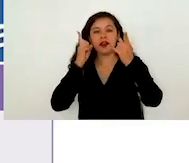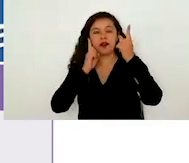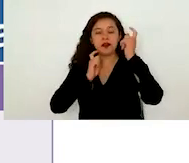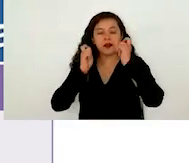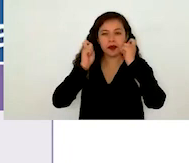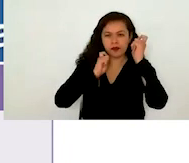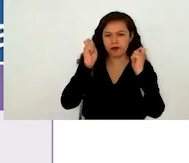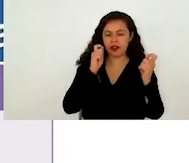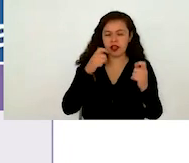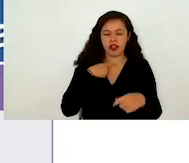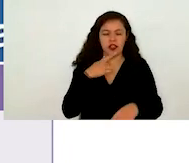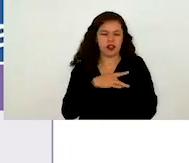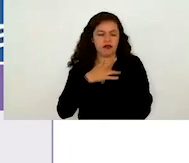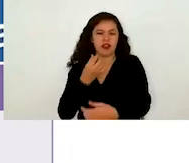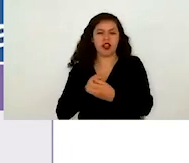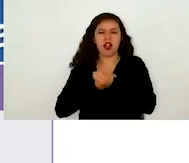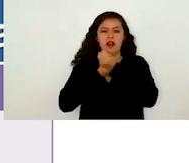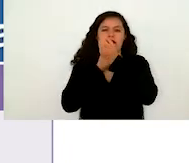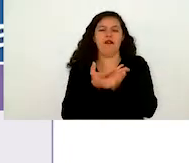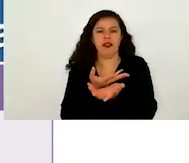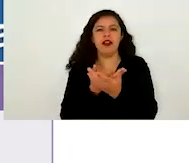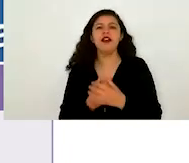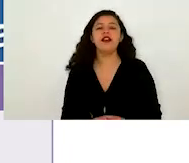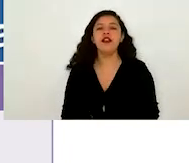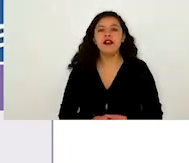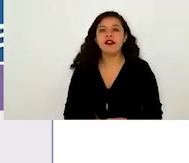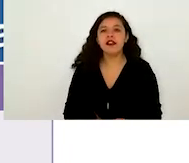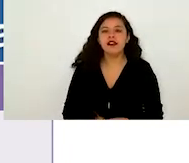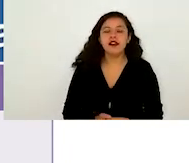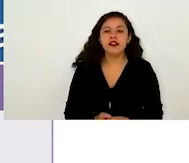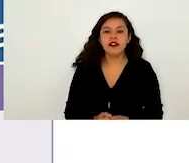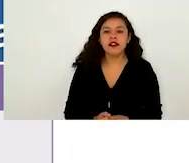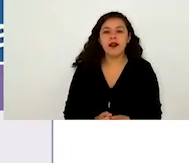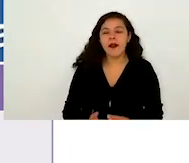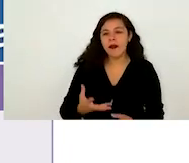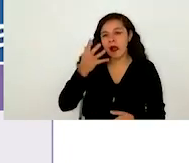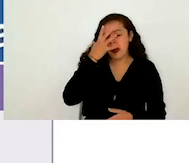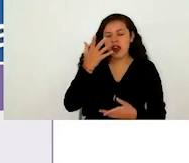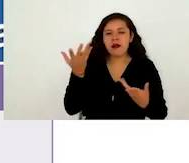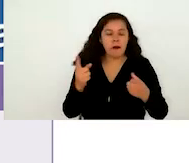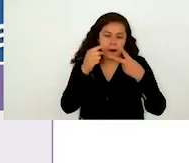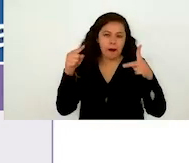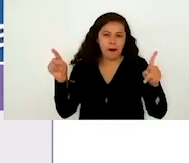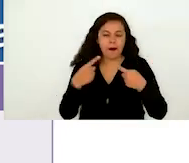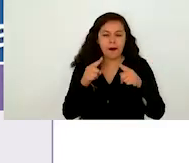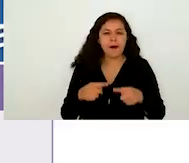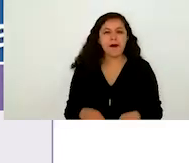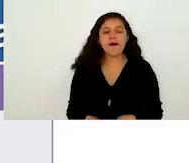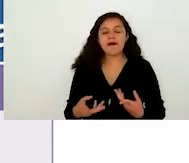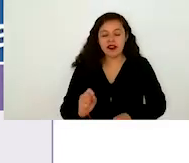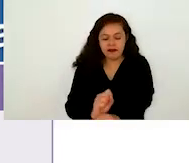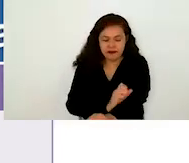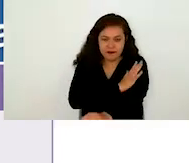lo que siente y expresa seriedad alegría recuerden que transmitimos precisamente emociones